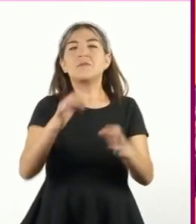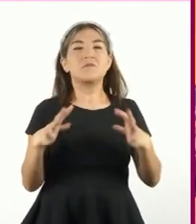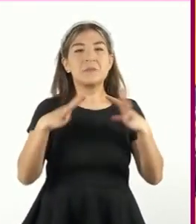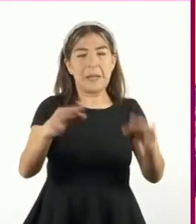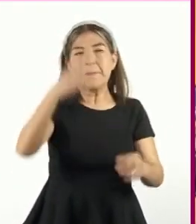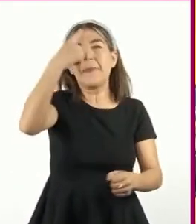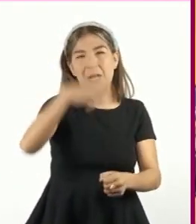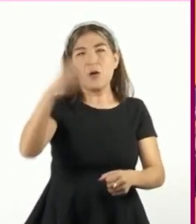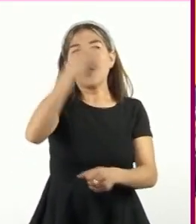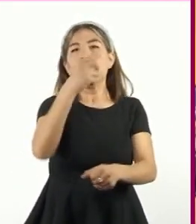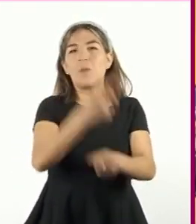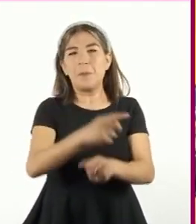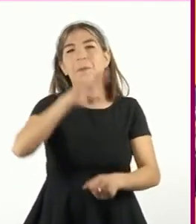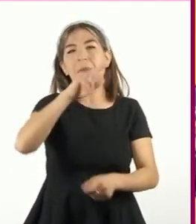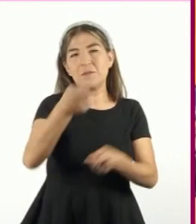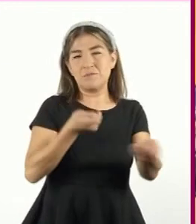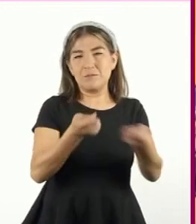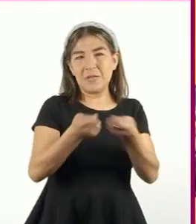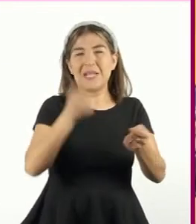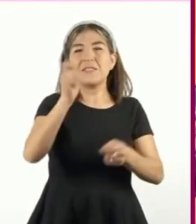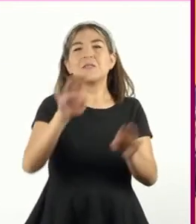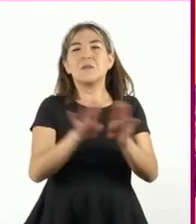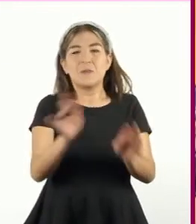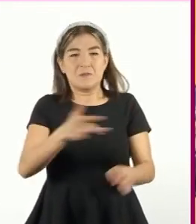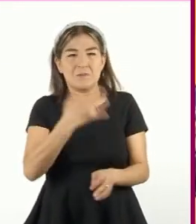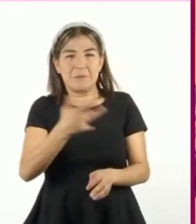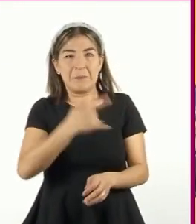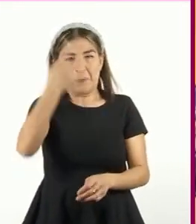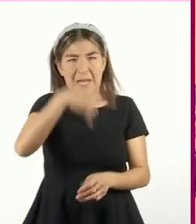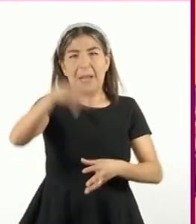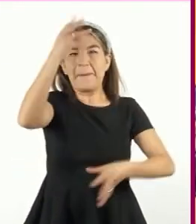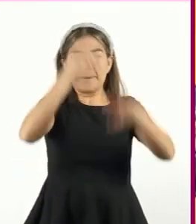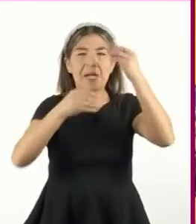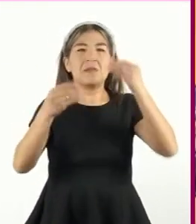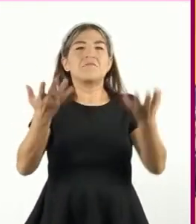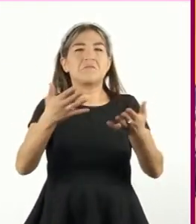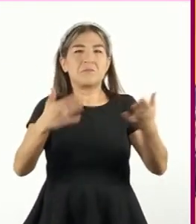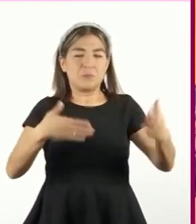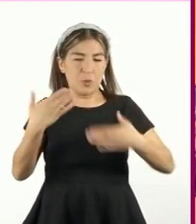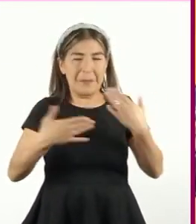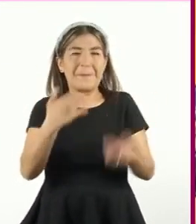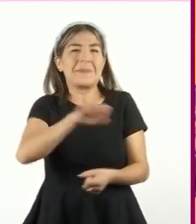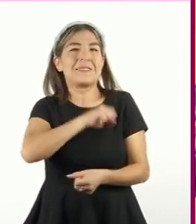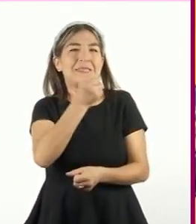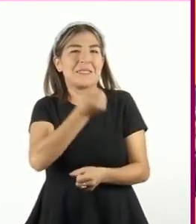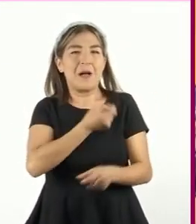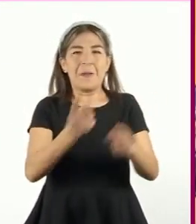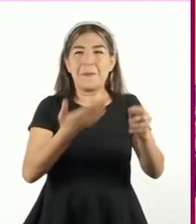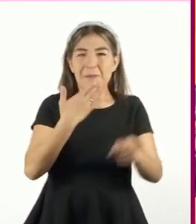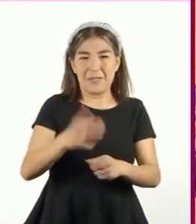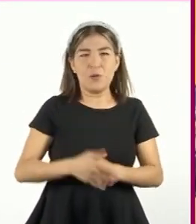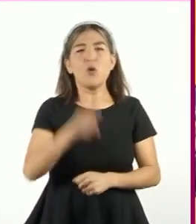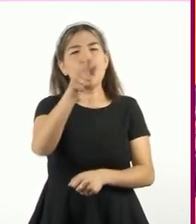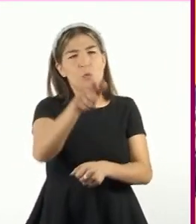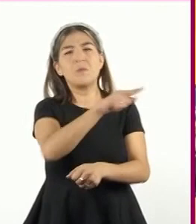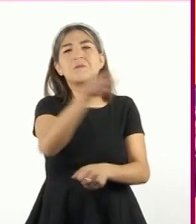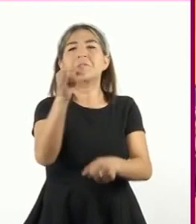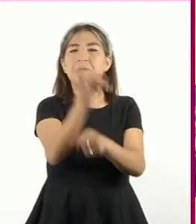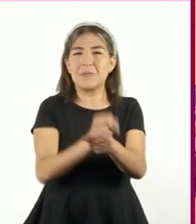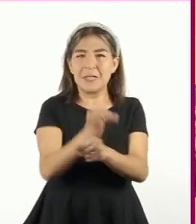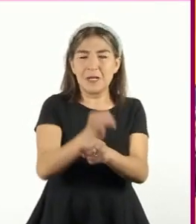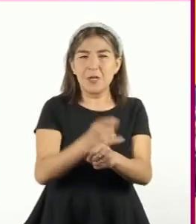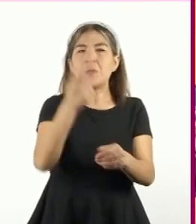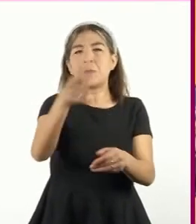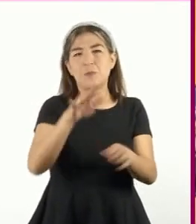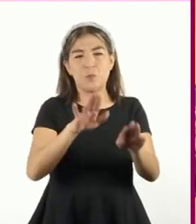una oportunidad para manejar mejor nuestras reacciones y aprender a tener una convivencia sana. Investiguen más acerca de ello en